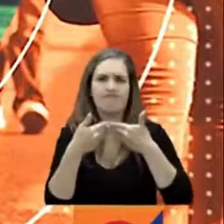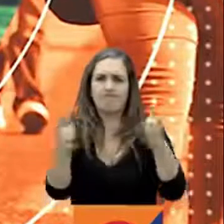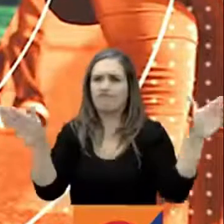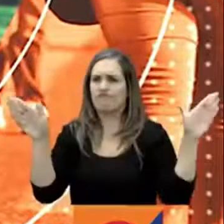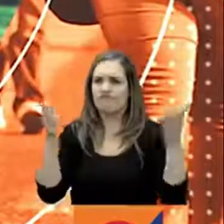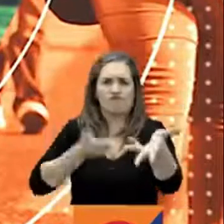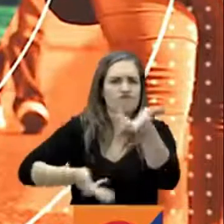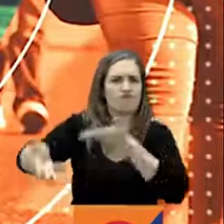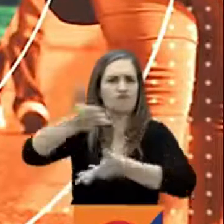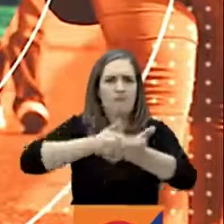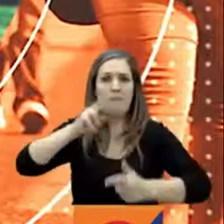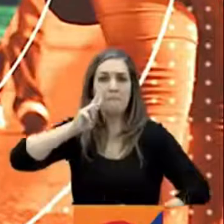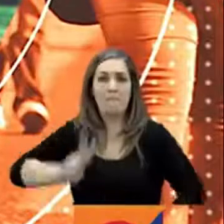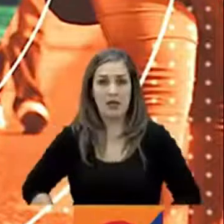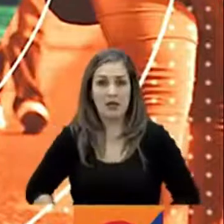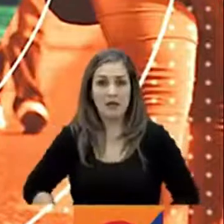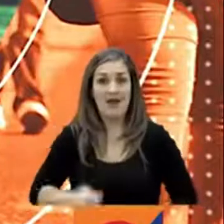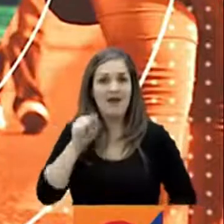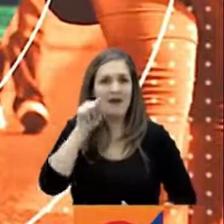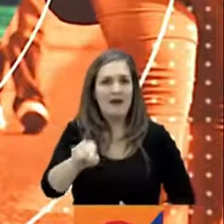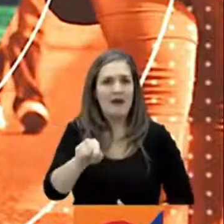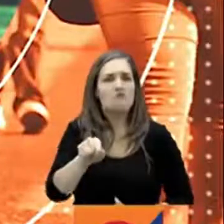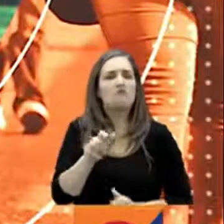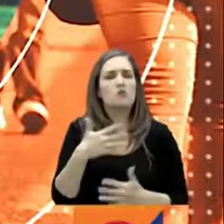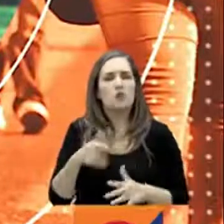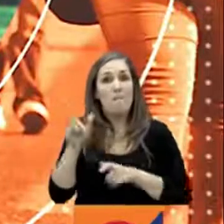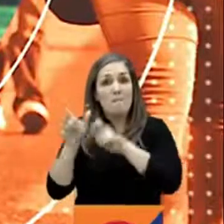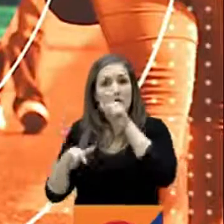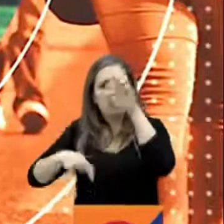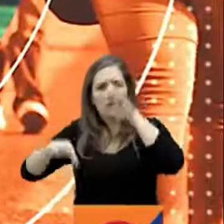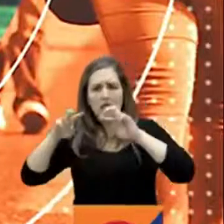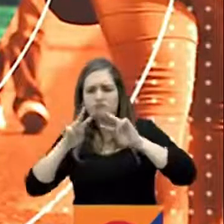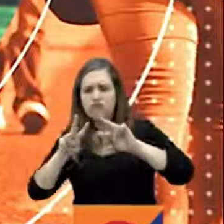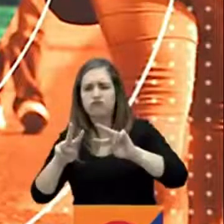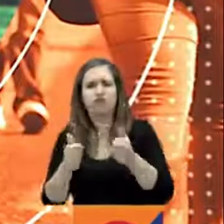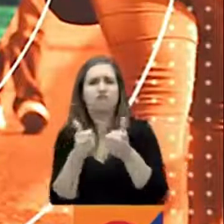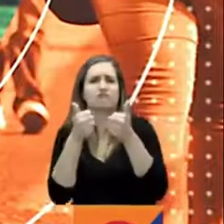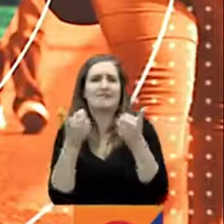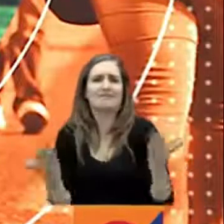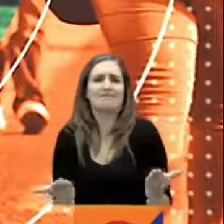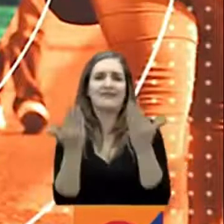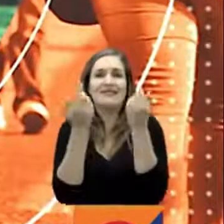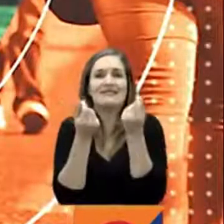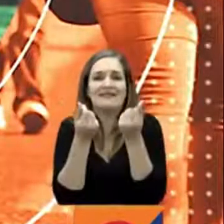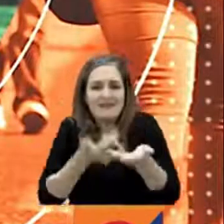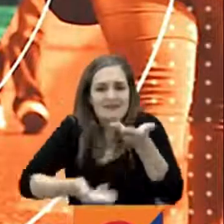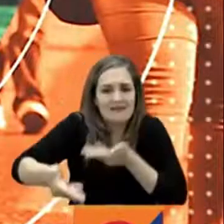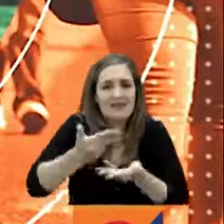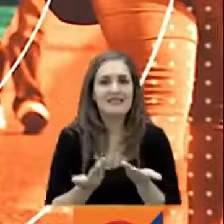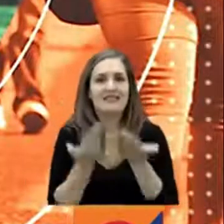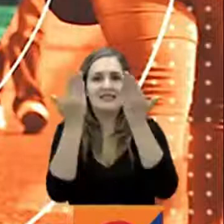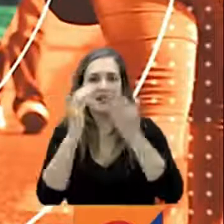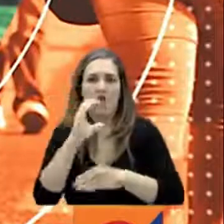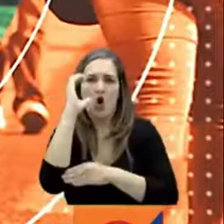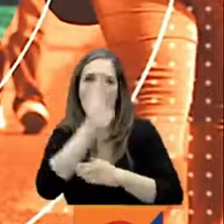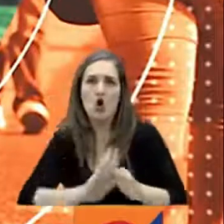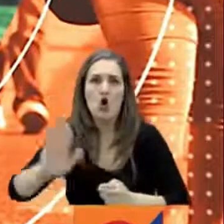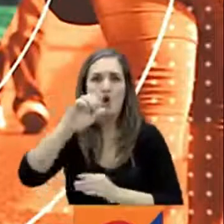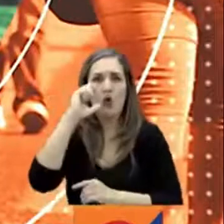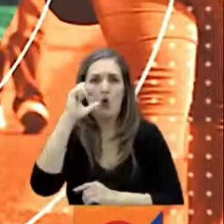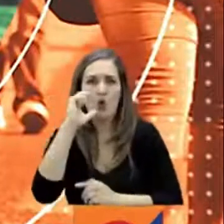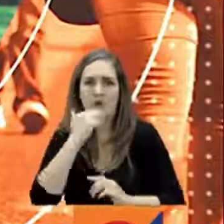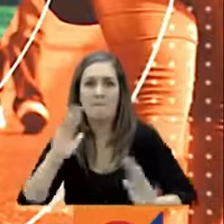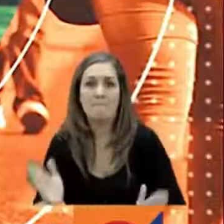Venezuela, según expertos, sería clave para fortalecer la economía nacional y el comercio en Cúcuta. También hablaron de la importancia de las